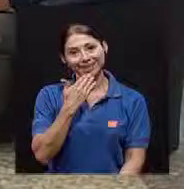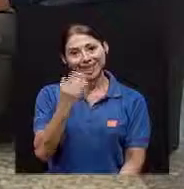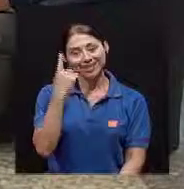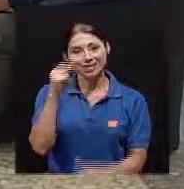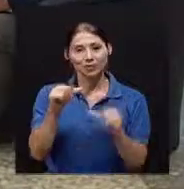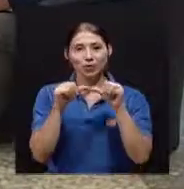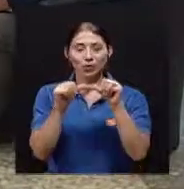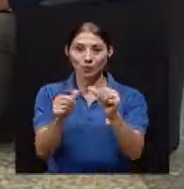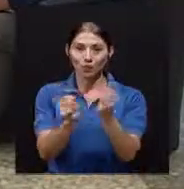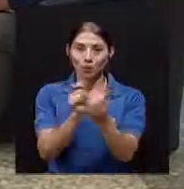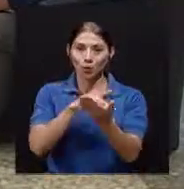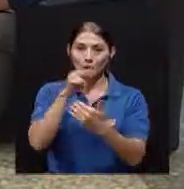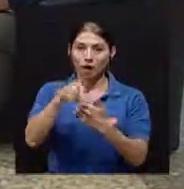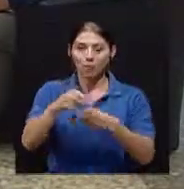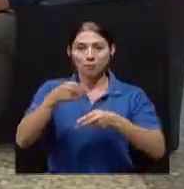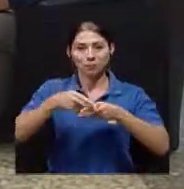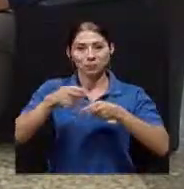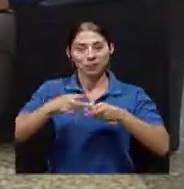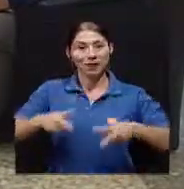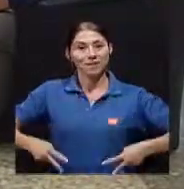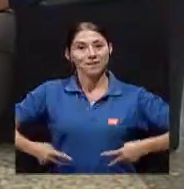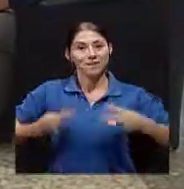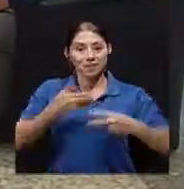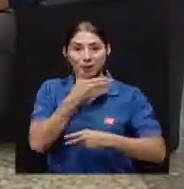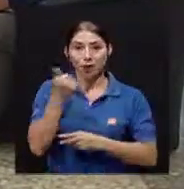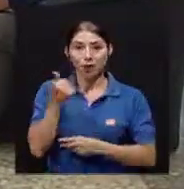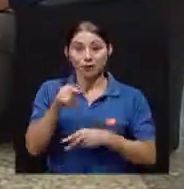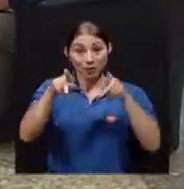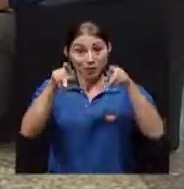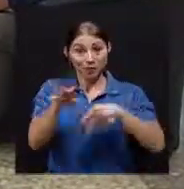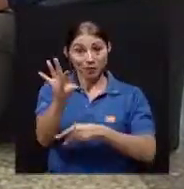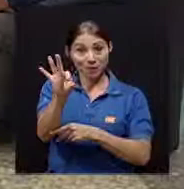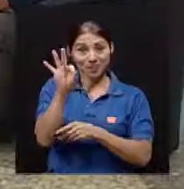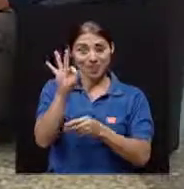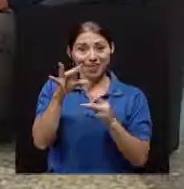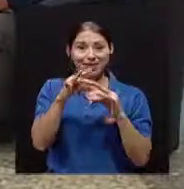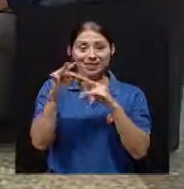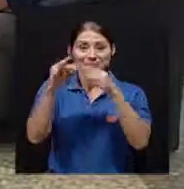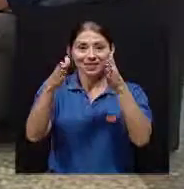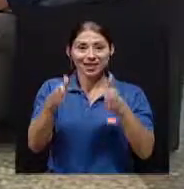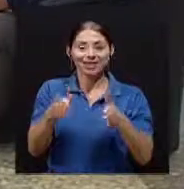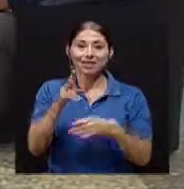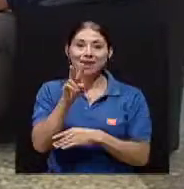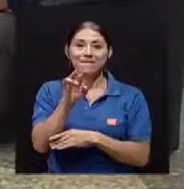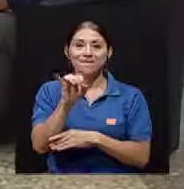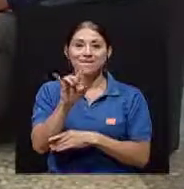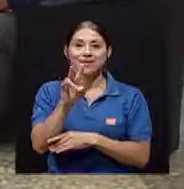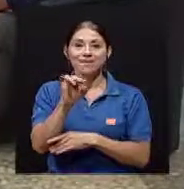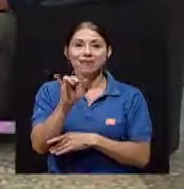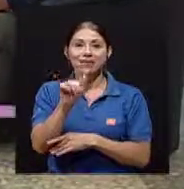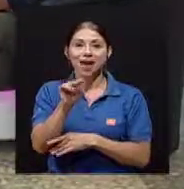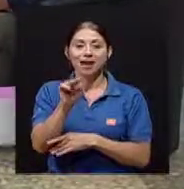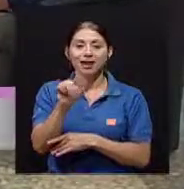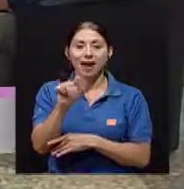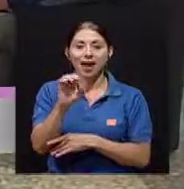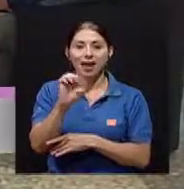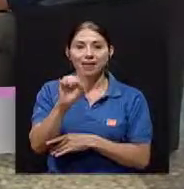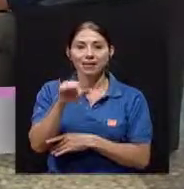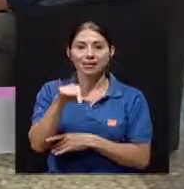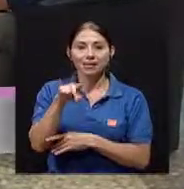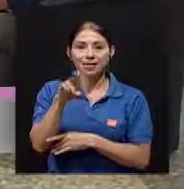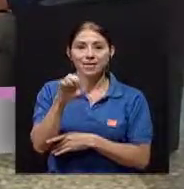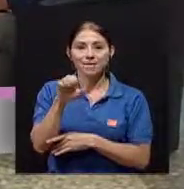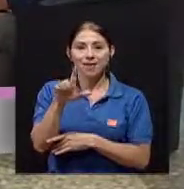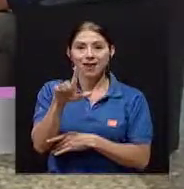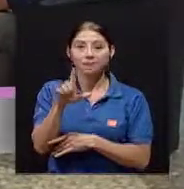Gracias por continuar con nuestro programa Vivir Mejor. Hoy tenemos a nuestra invitada, la especialista Viviana Esquivel, y estamos hablando acerca de